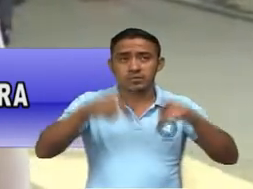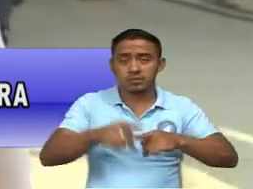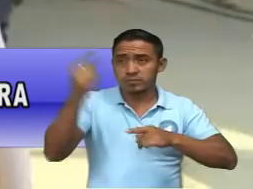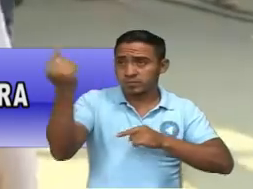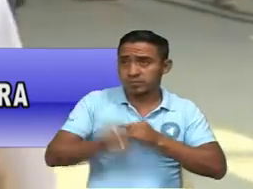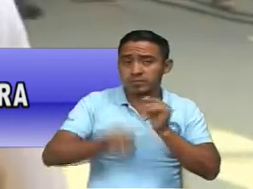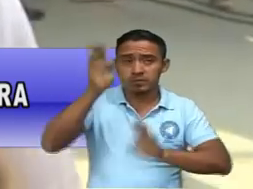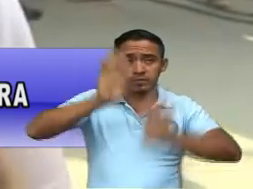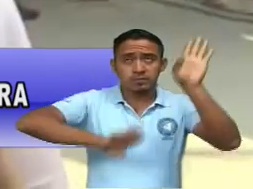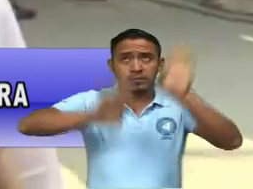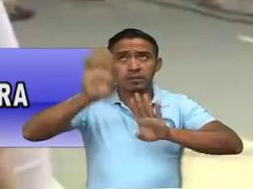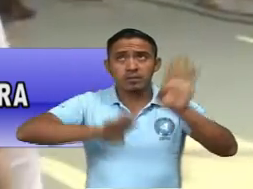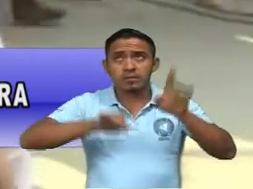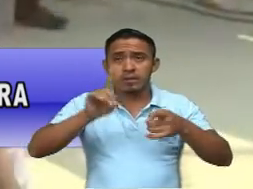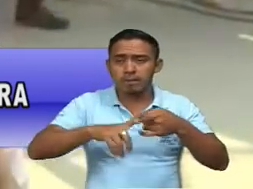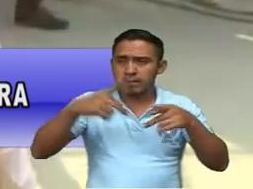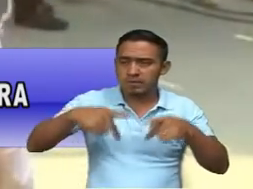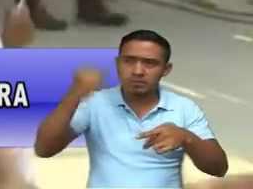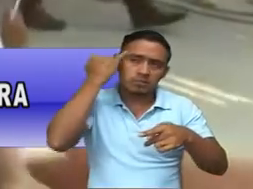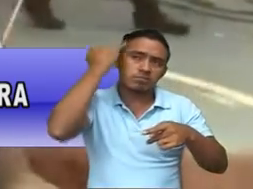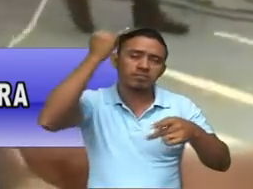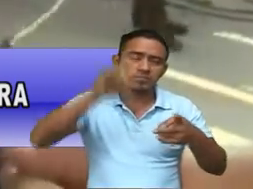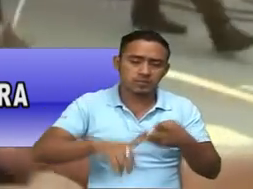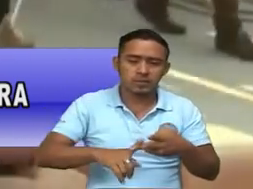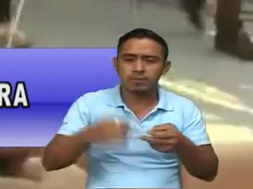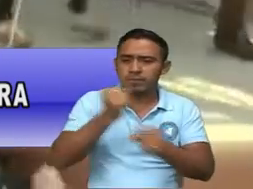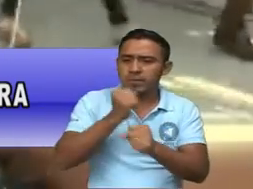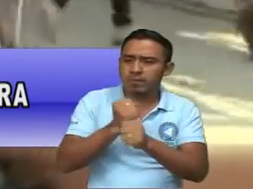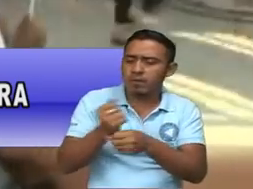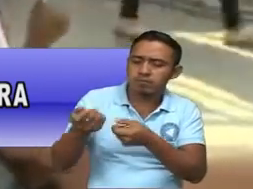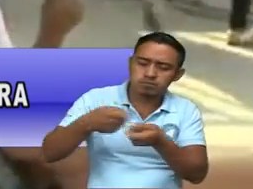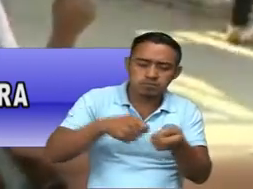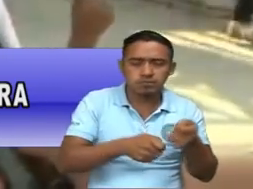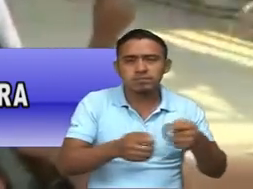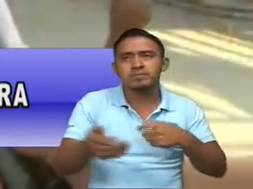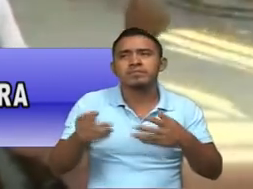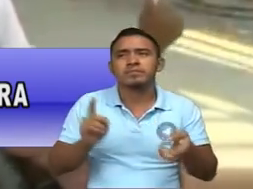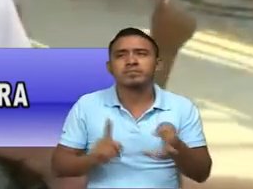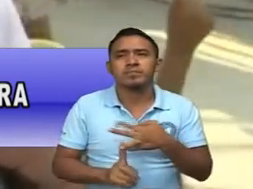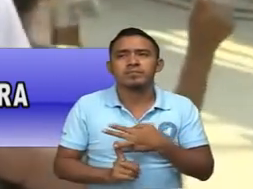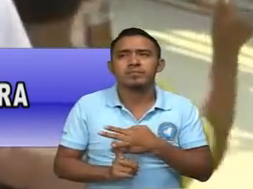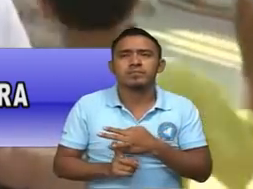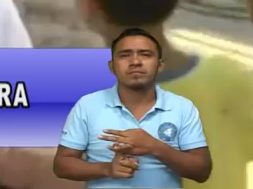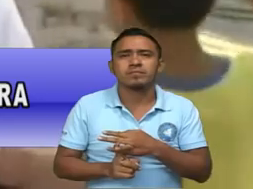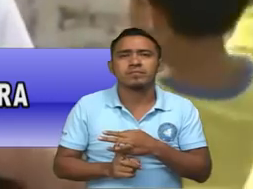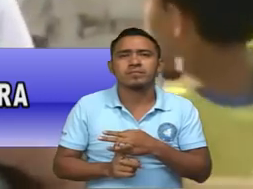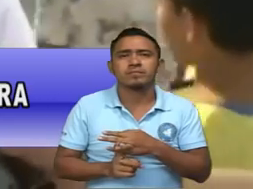protagonistas entre emprendedores, recicladores,